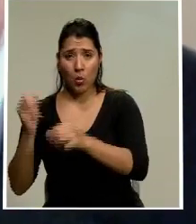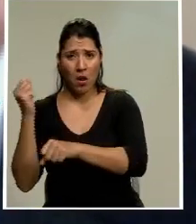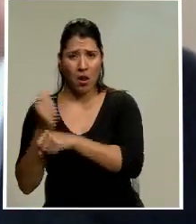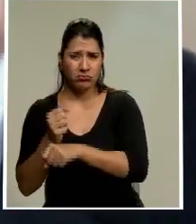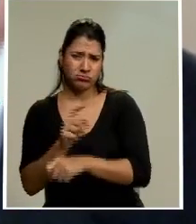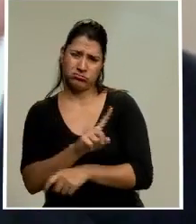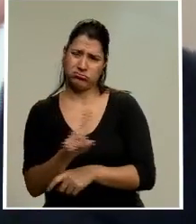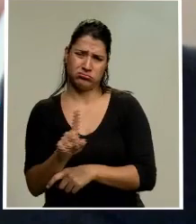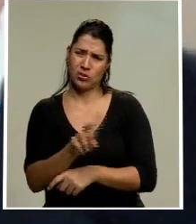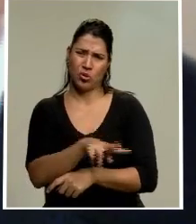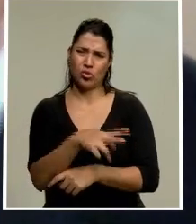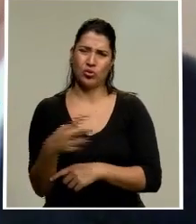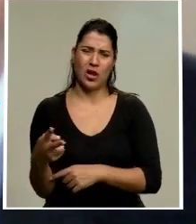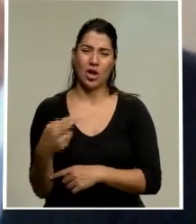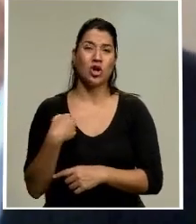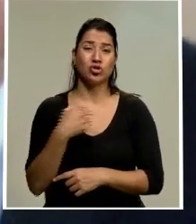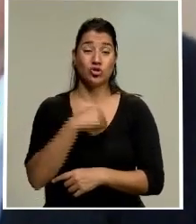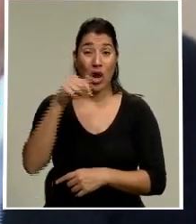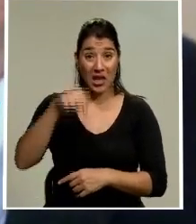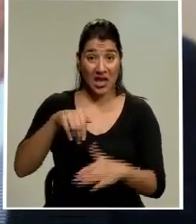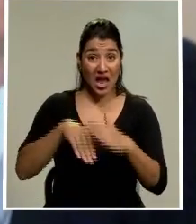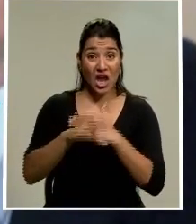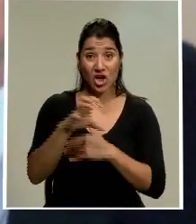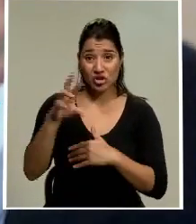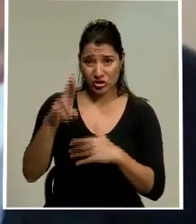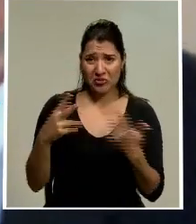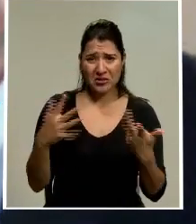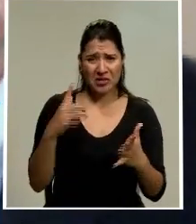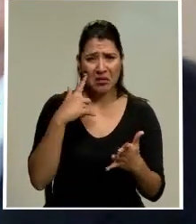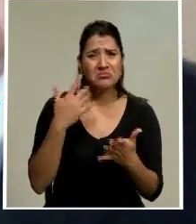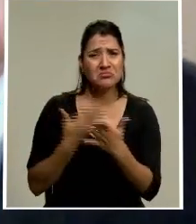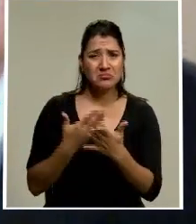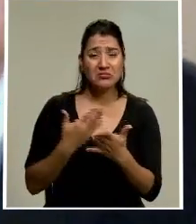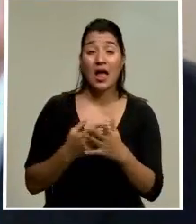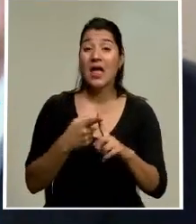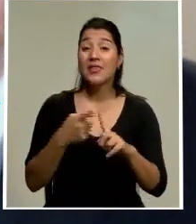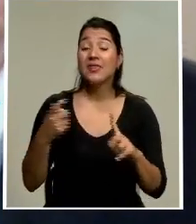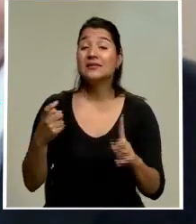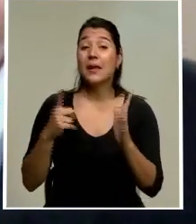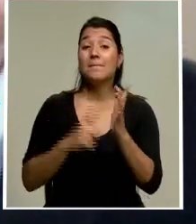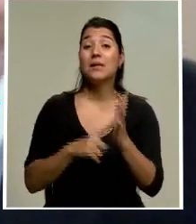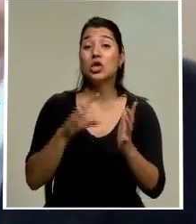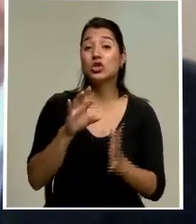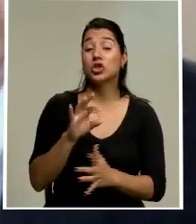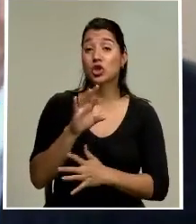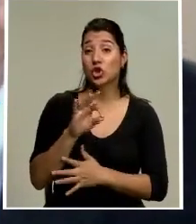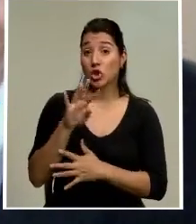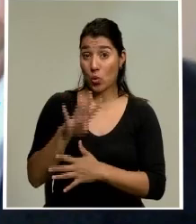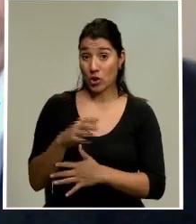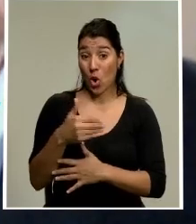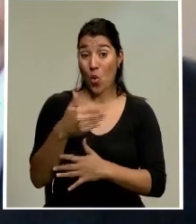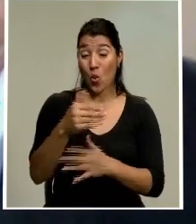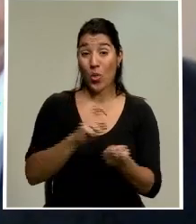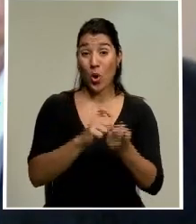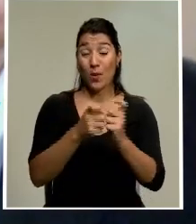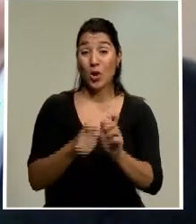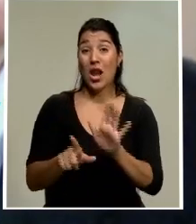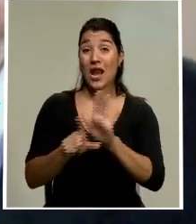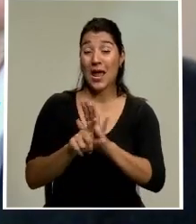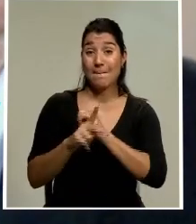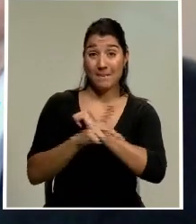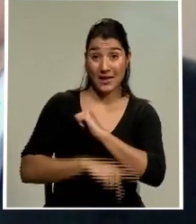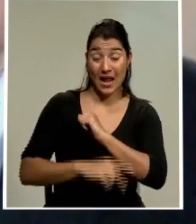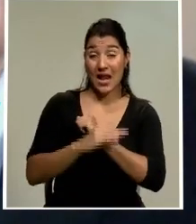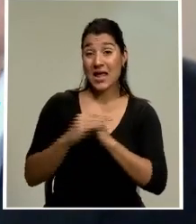nosotros aquí en Costa Rica lo podemos verificar desde 1994, que se modificó nuestro Código Penal y